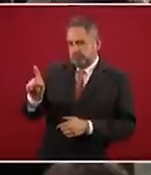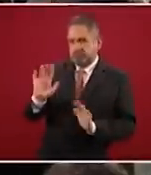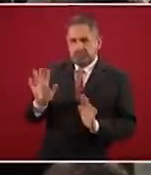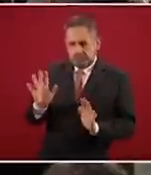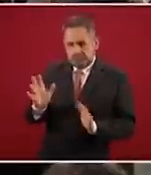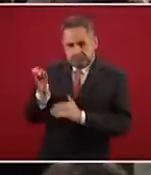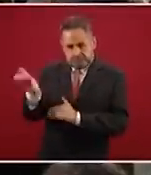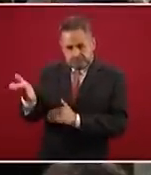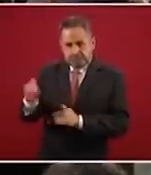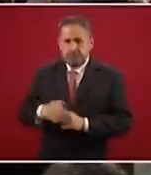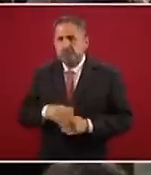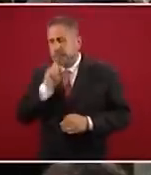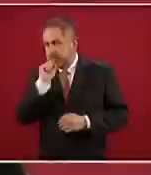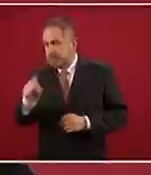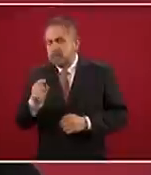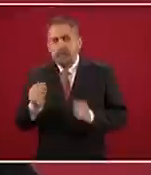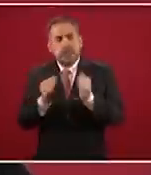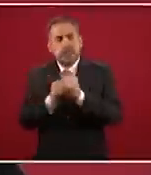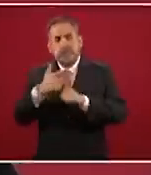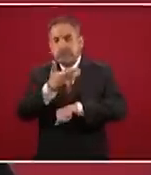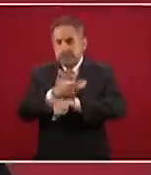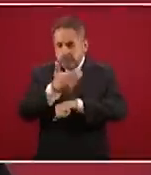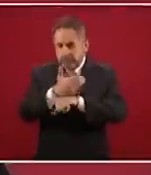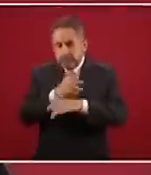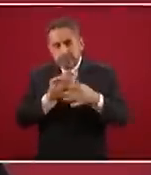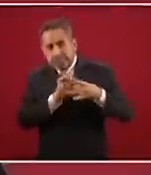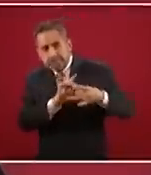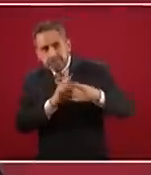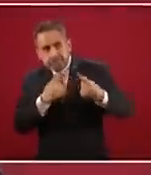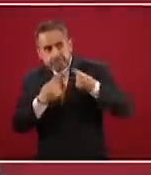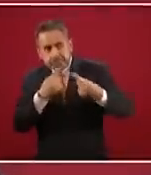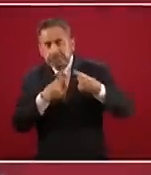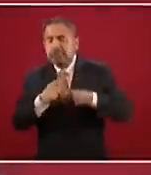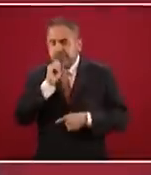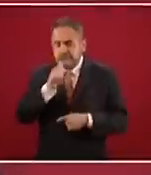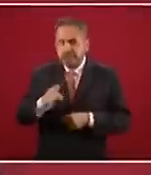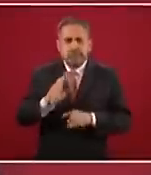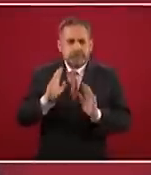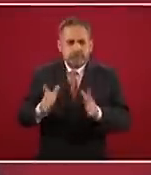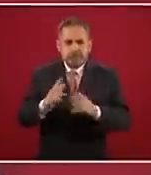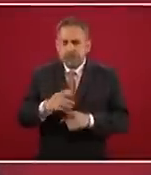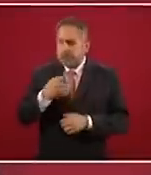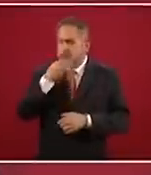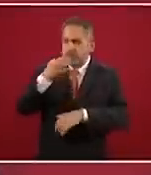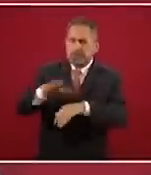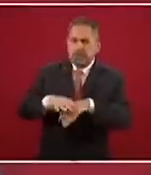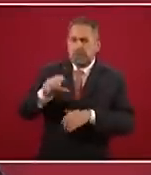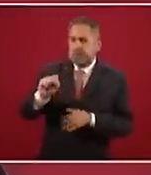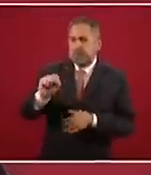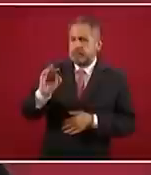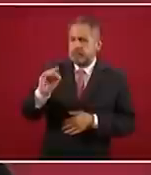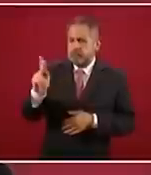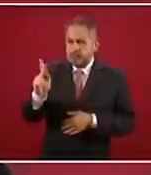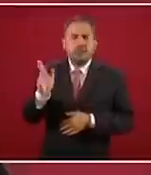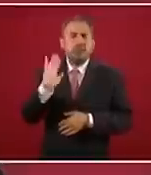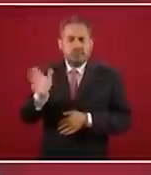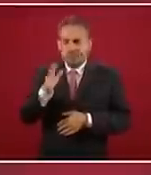con agencias de Estados Unidos y, por otro lado, se presentó una vista ante la Secretaría de la Función Pública